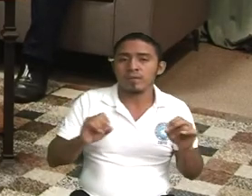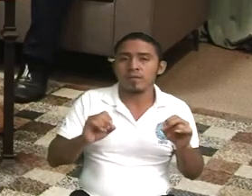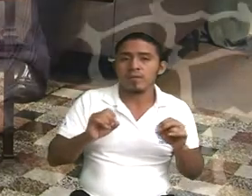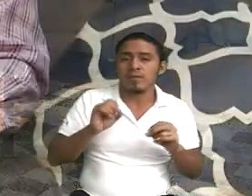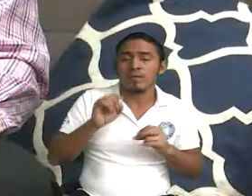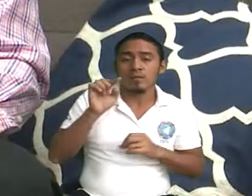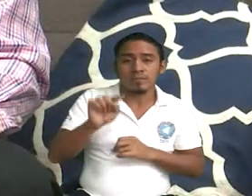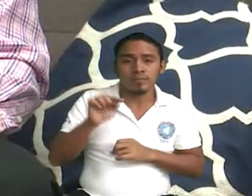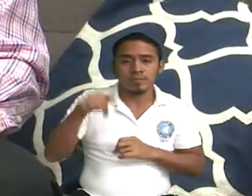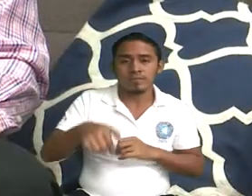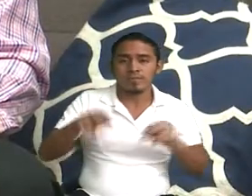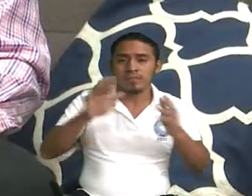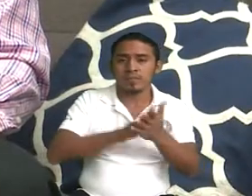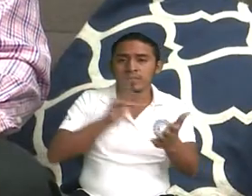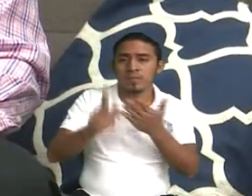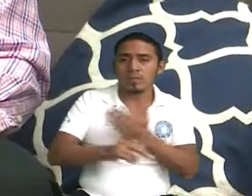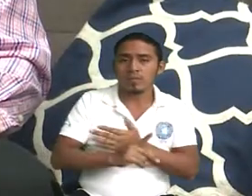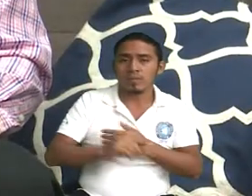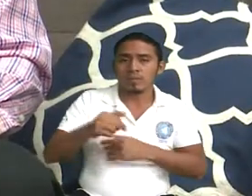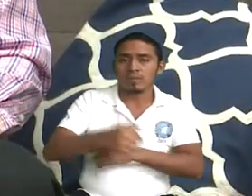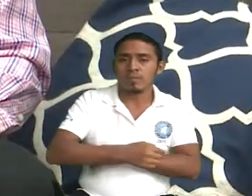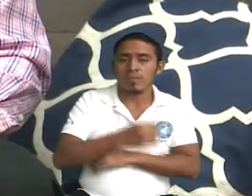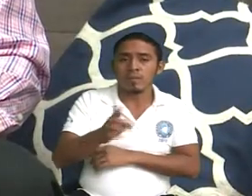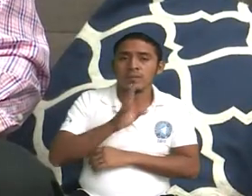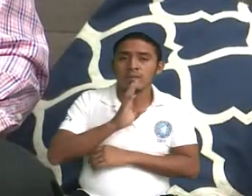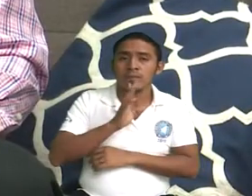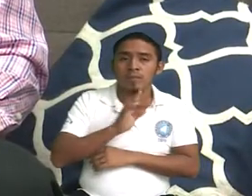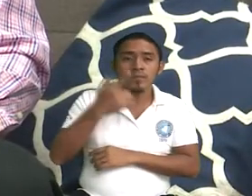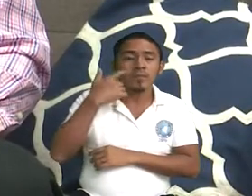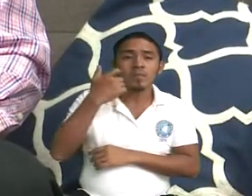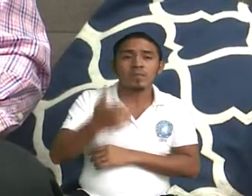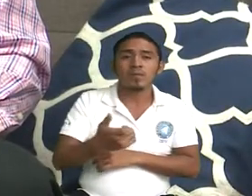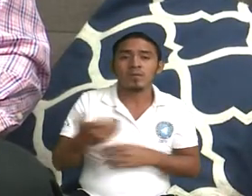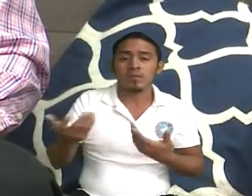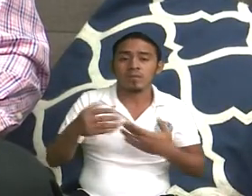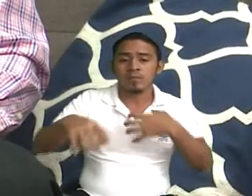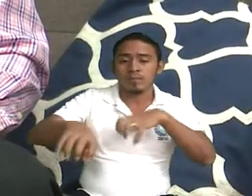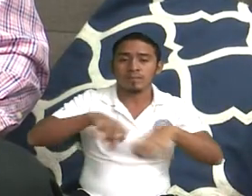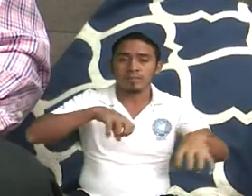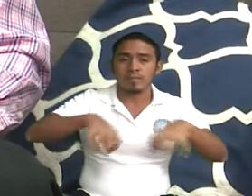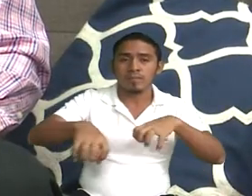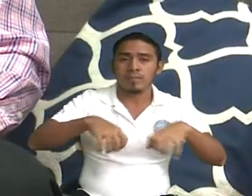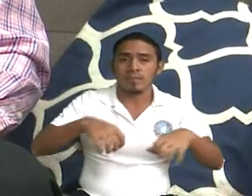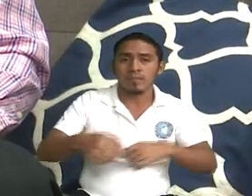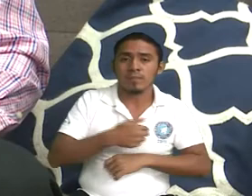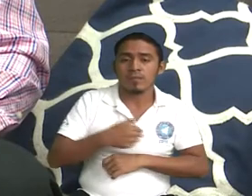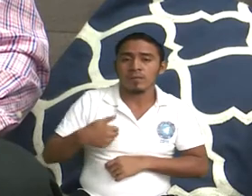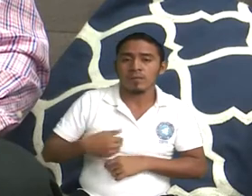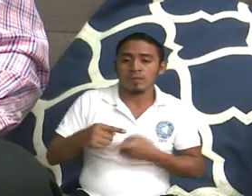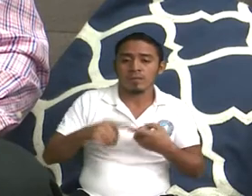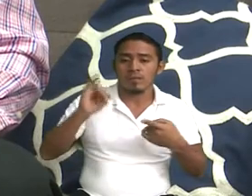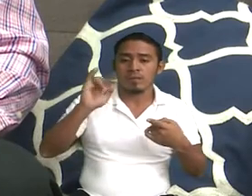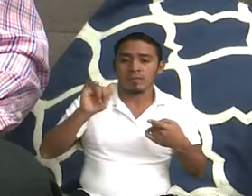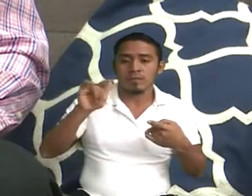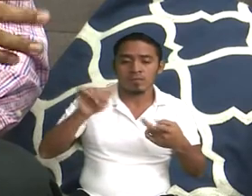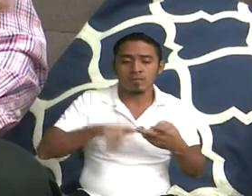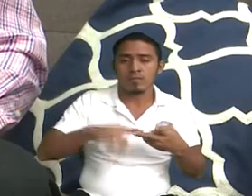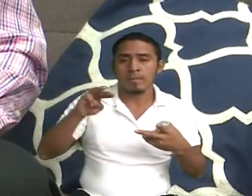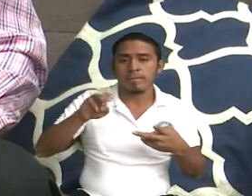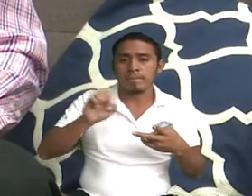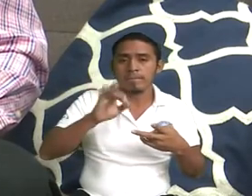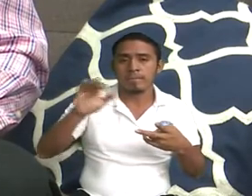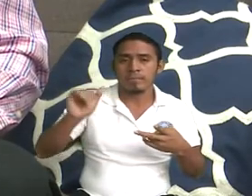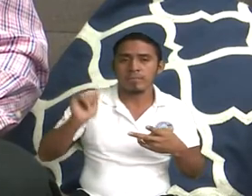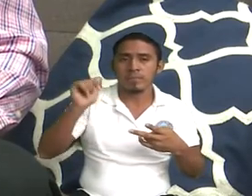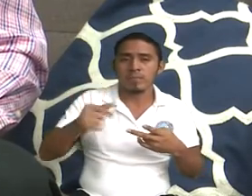nicaragüenses. Nosotros hoy en su programa desde el Parlamento estamos conversando y conociendo cuáles han sido las actividades que ha realizado el INTUR y el MEFCA, y a propósito